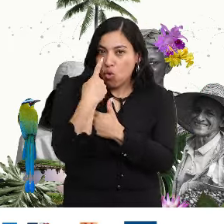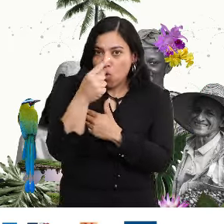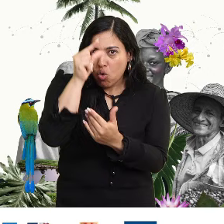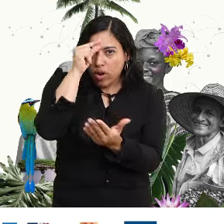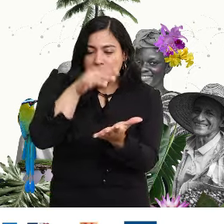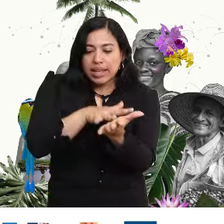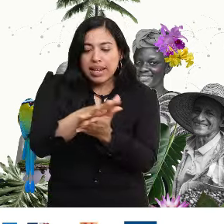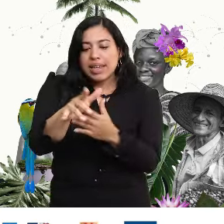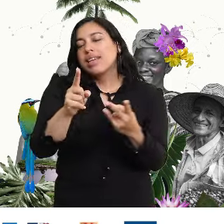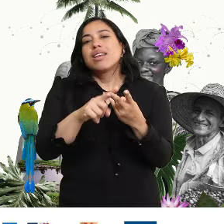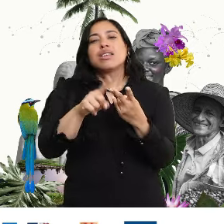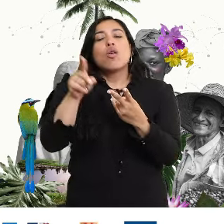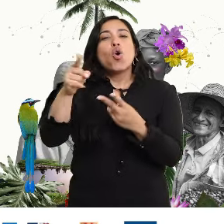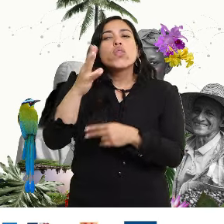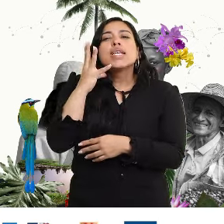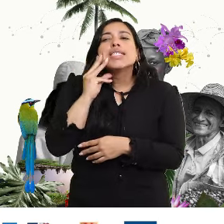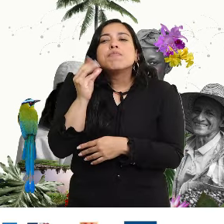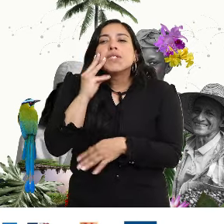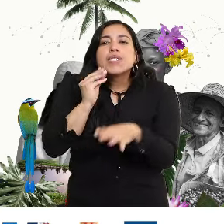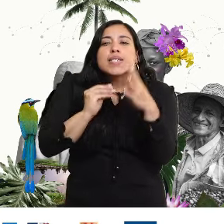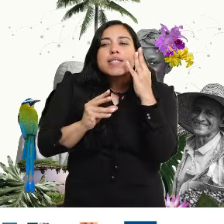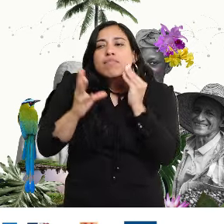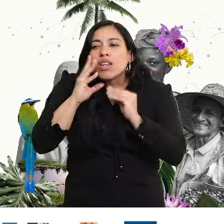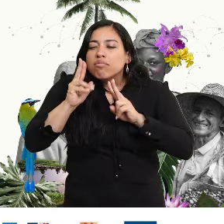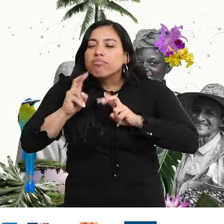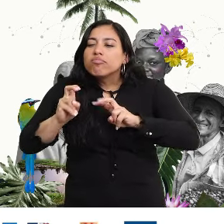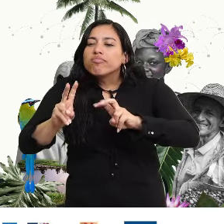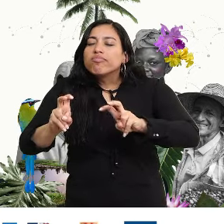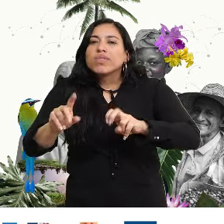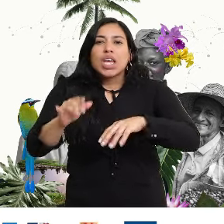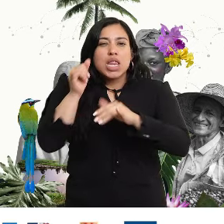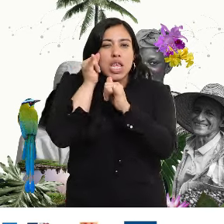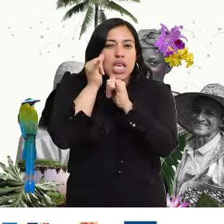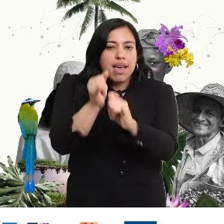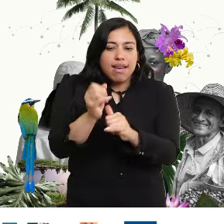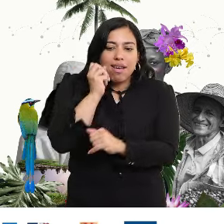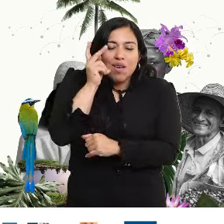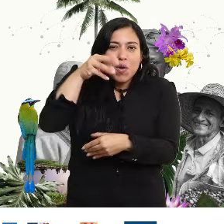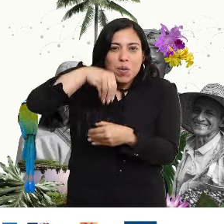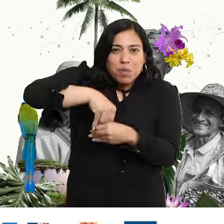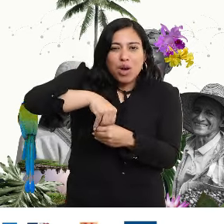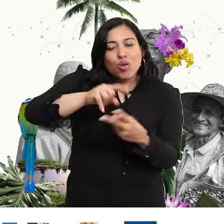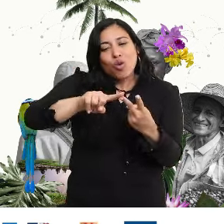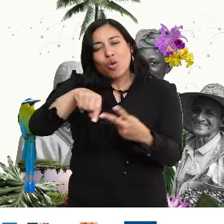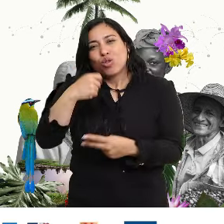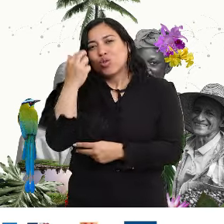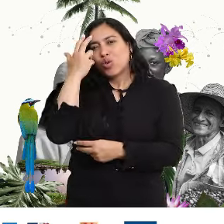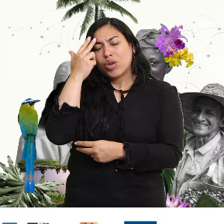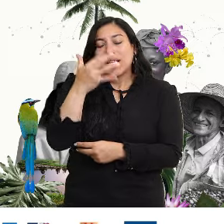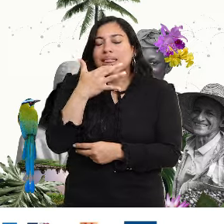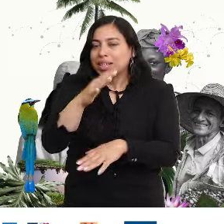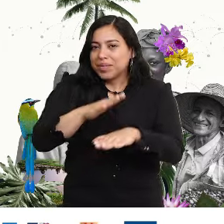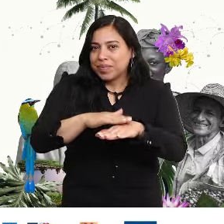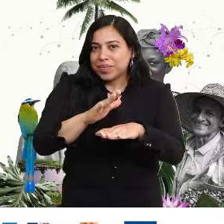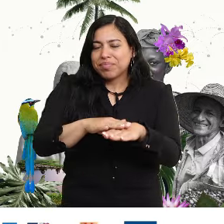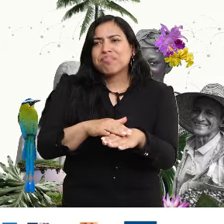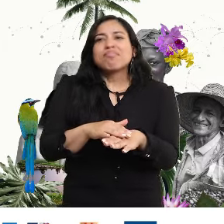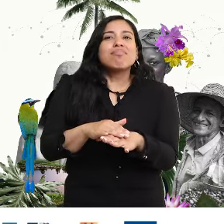estos macroexperimentos de geoingeniería y estas lógicas, porque lo importante no es al